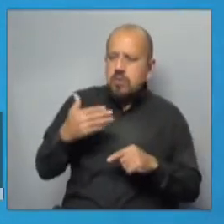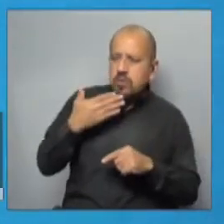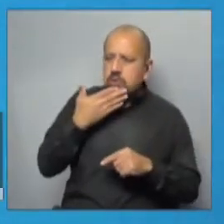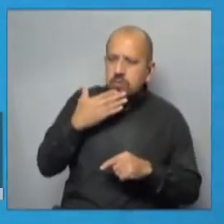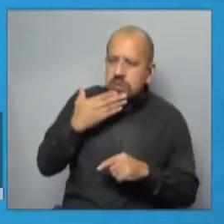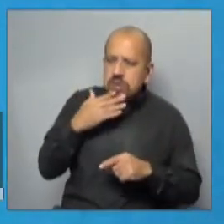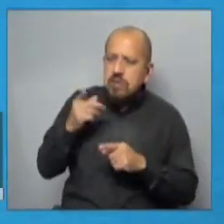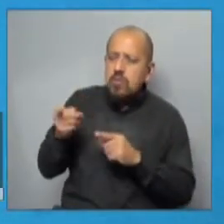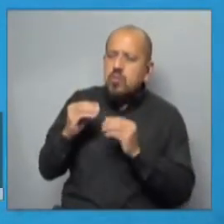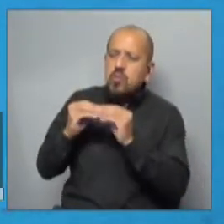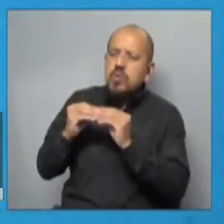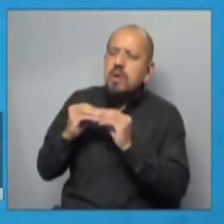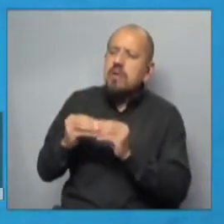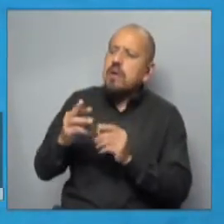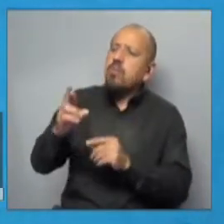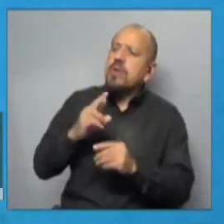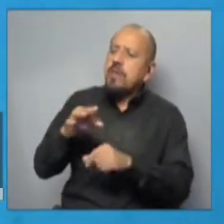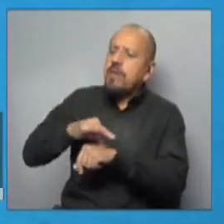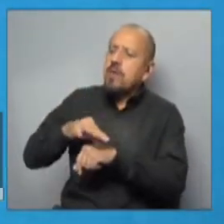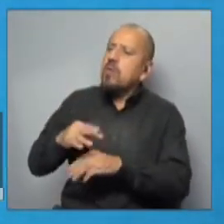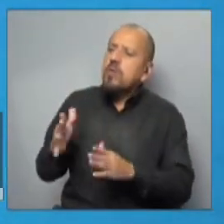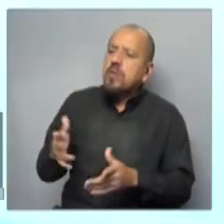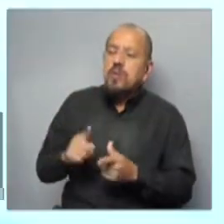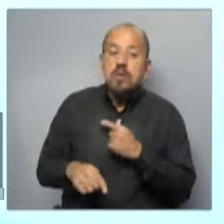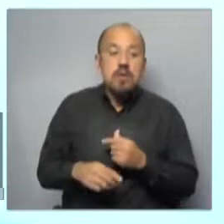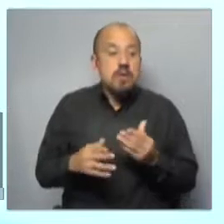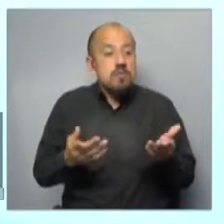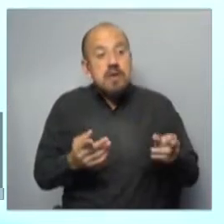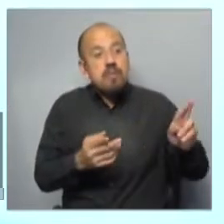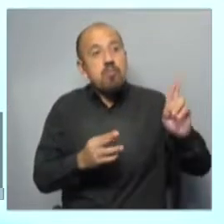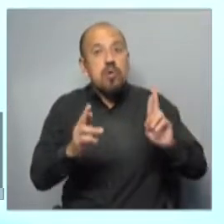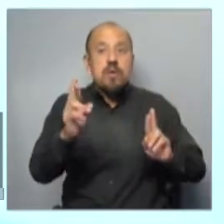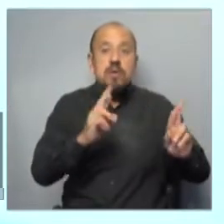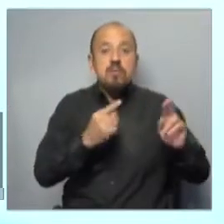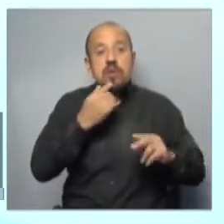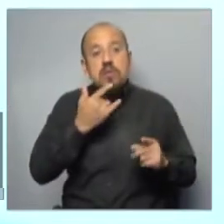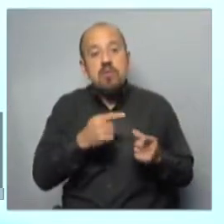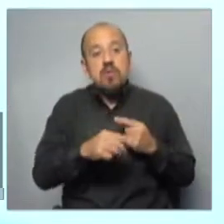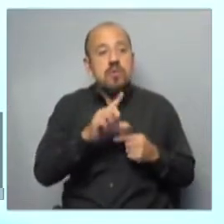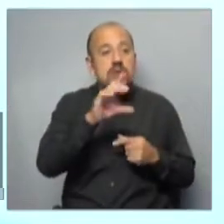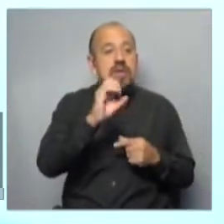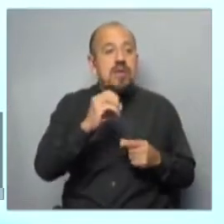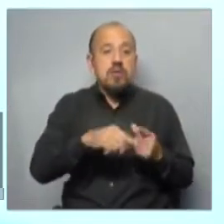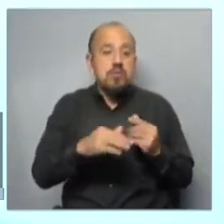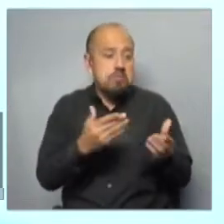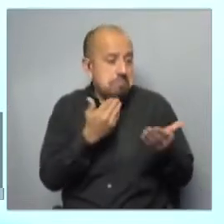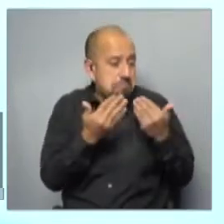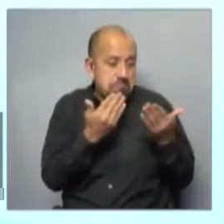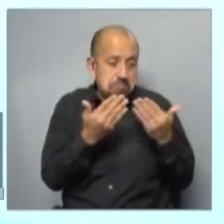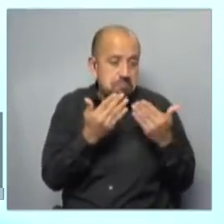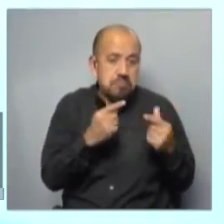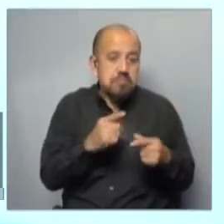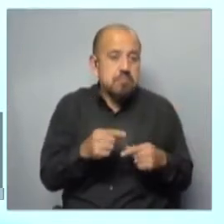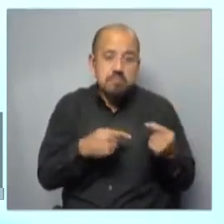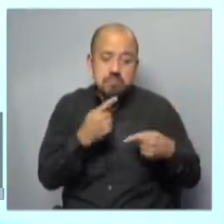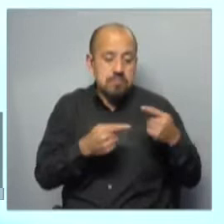y la respuesta será bueno por ejemplo leonardo habló en seguida tuvo un desarrollo